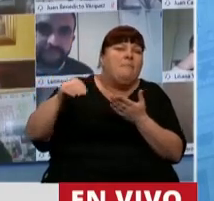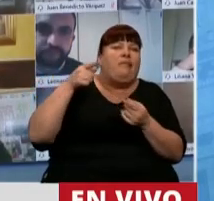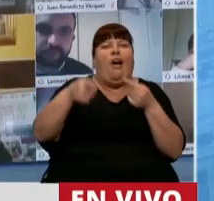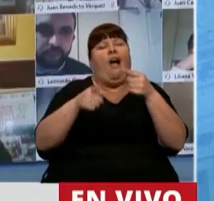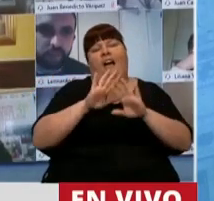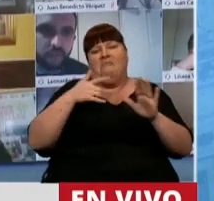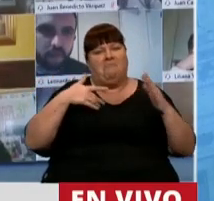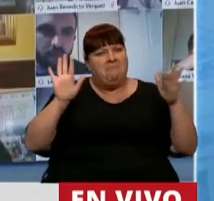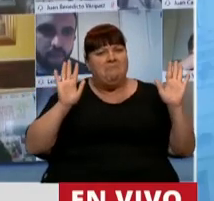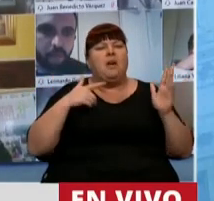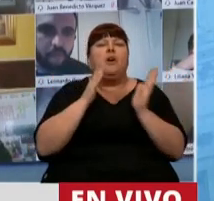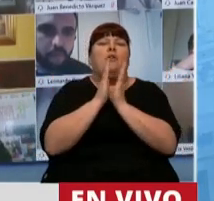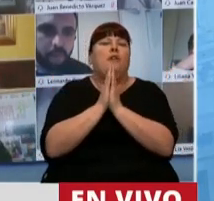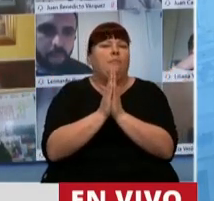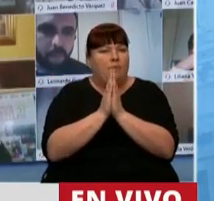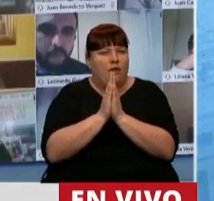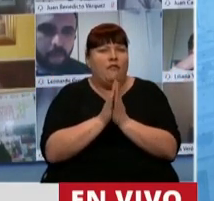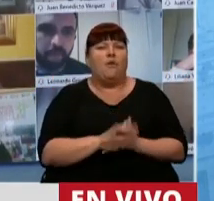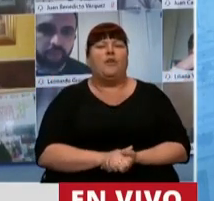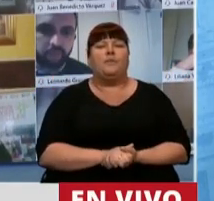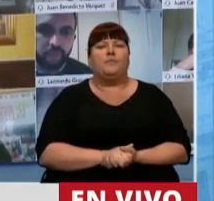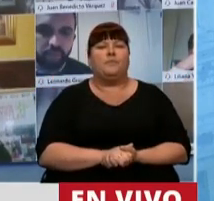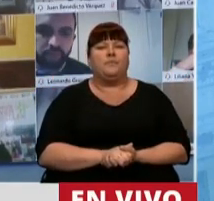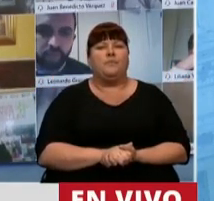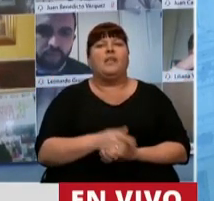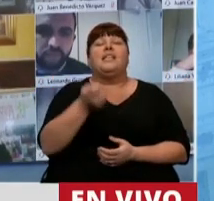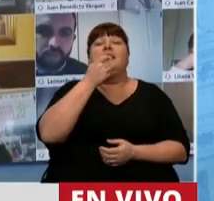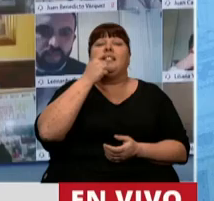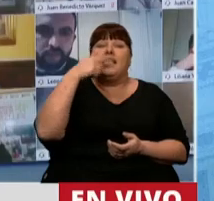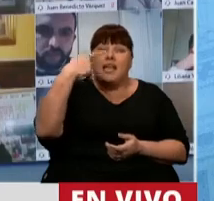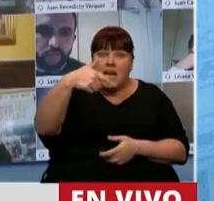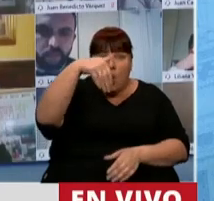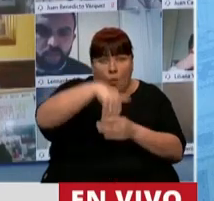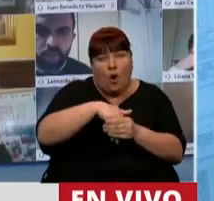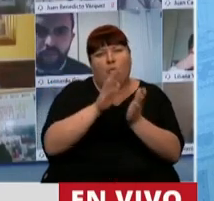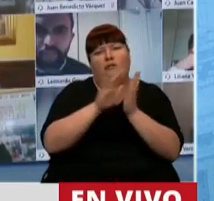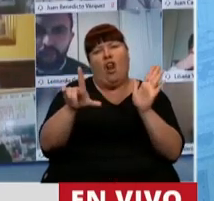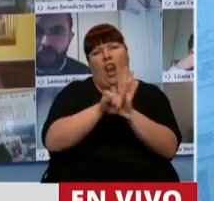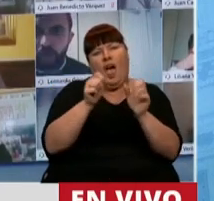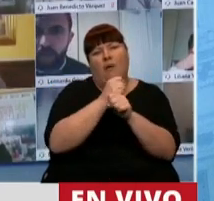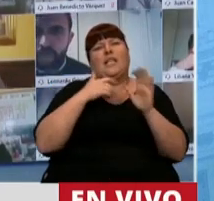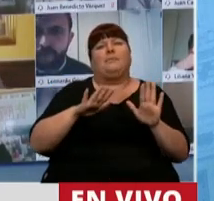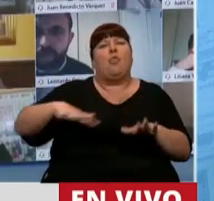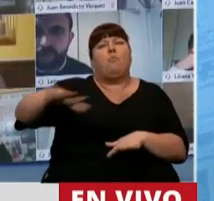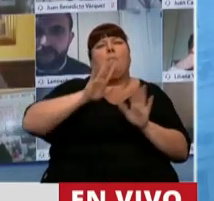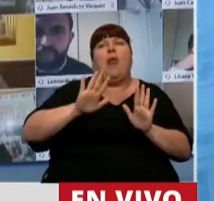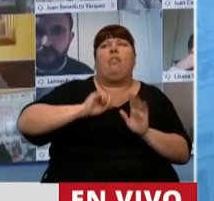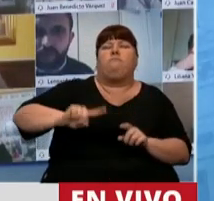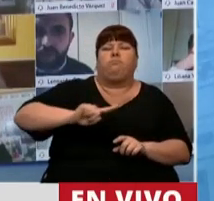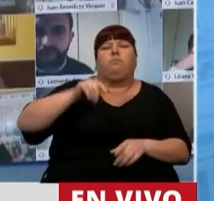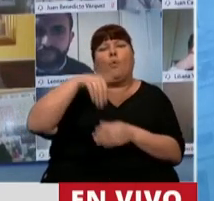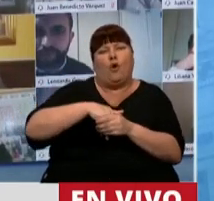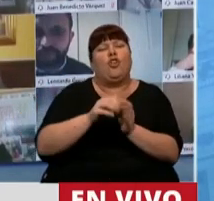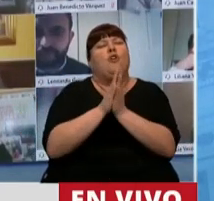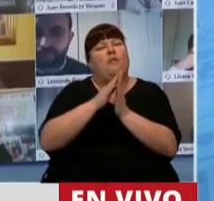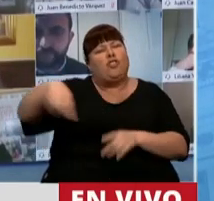diputados preopinantes, le pido por favor que cuando corresponda votemos estas leyes que está esperando nuestro pueblo, y por